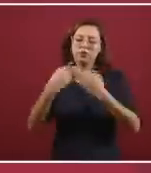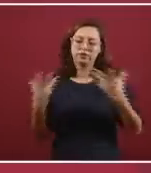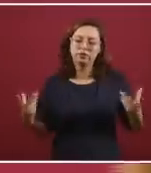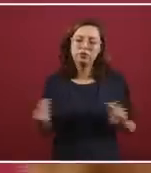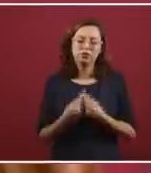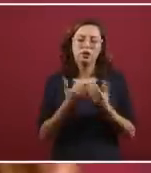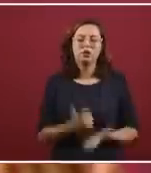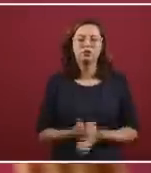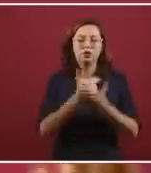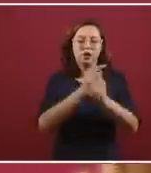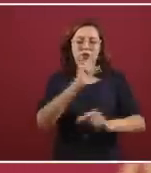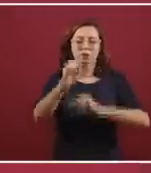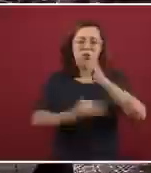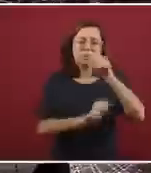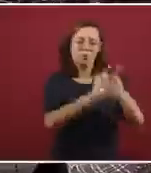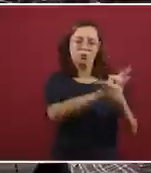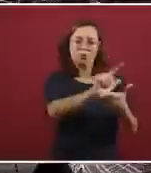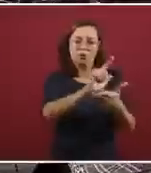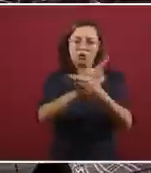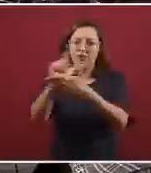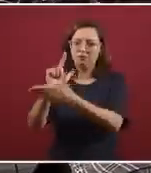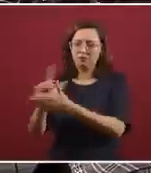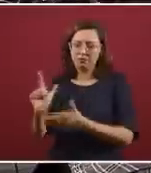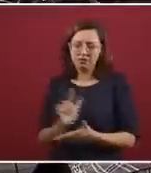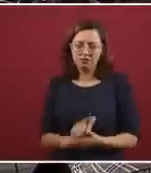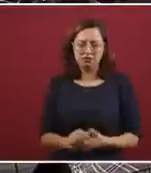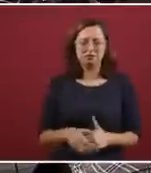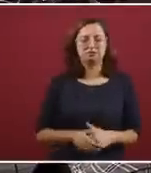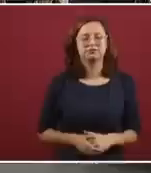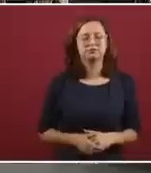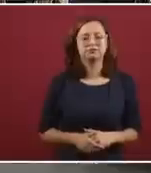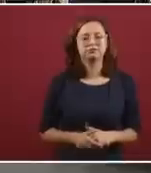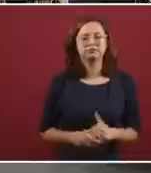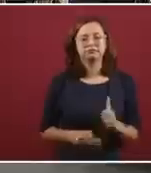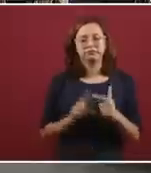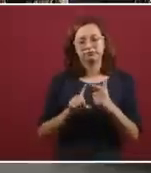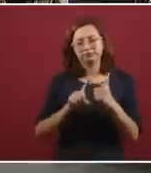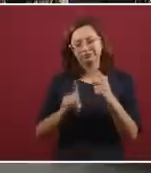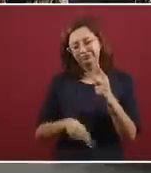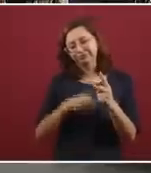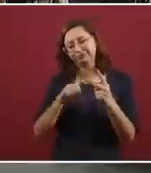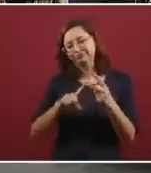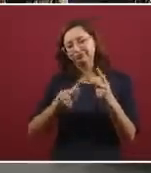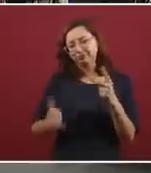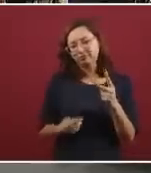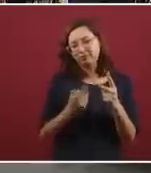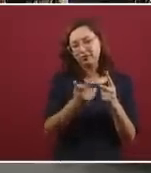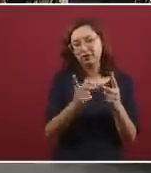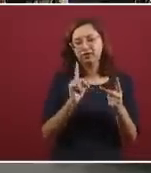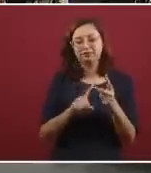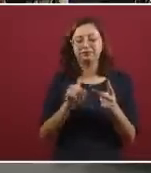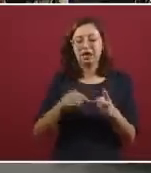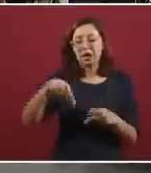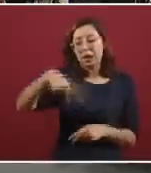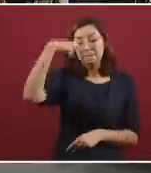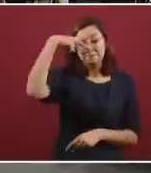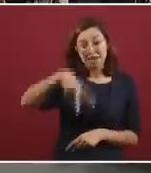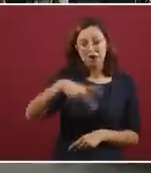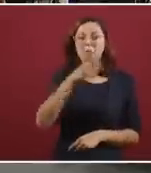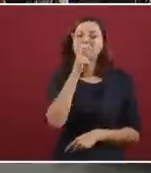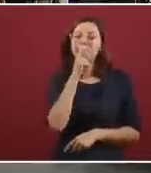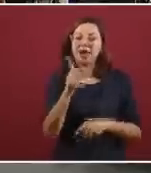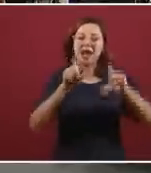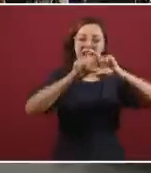vida pública ellos la segunda pregunta presente en méxico manejamos varios dichos entre ellos